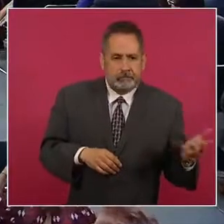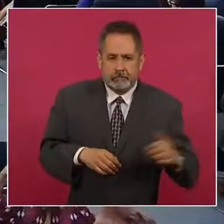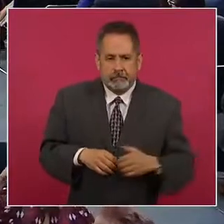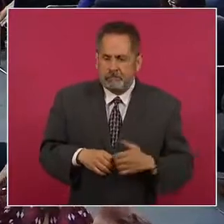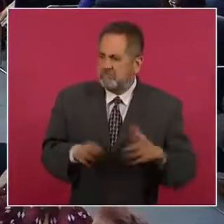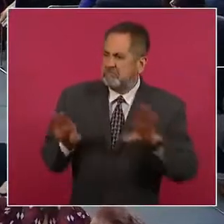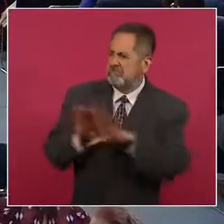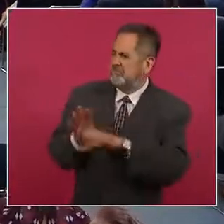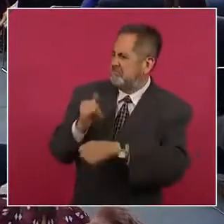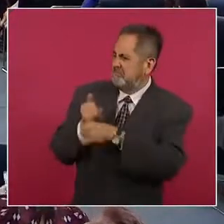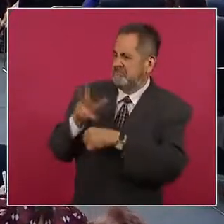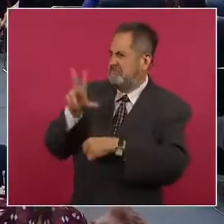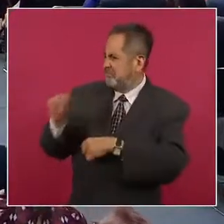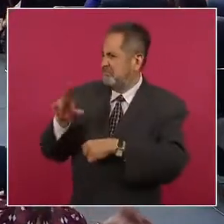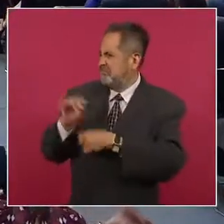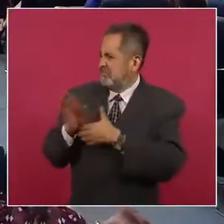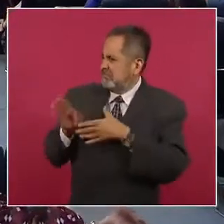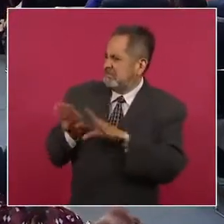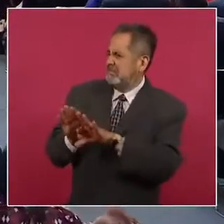bloqueaban,